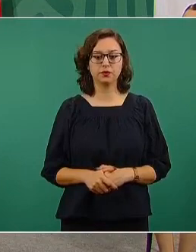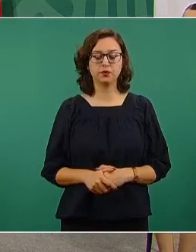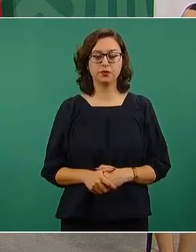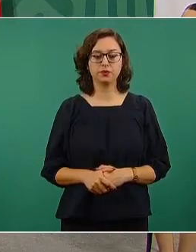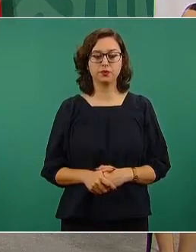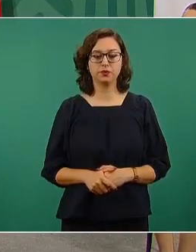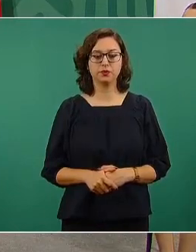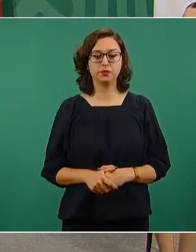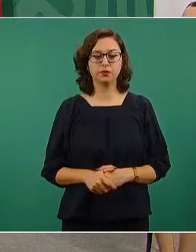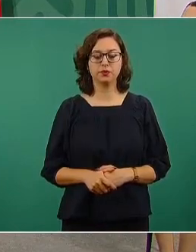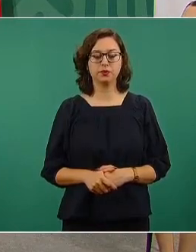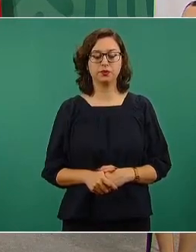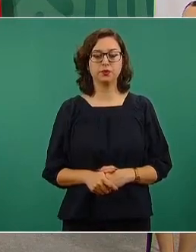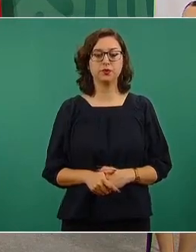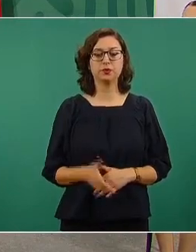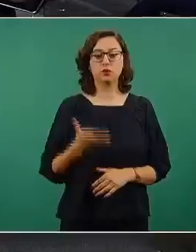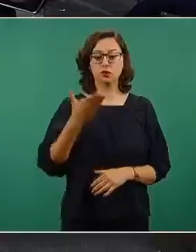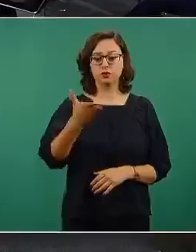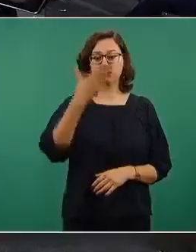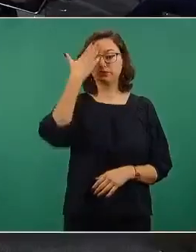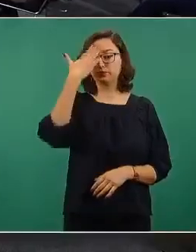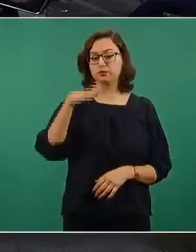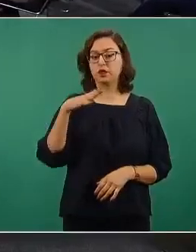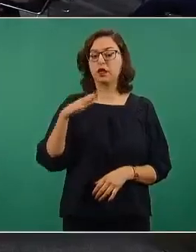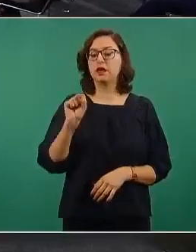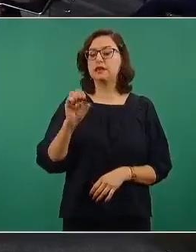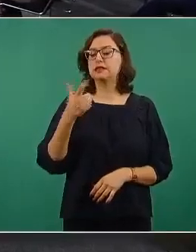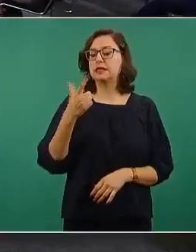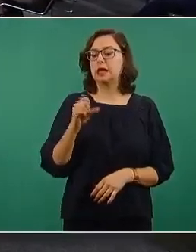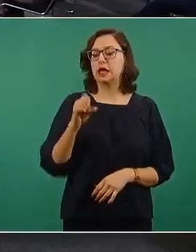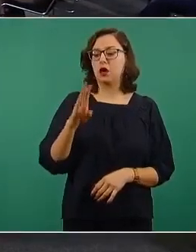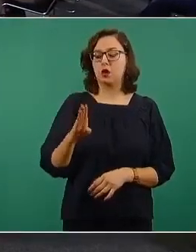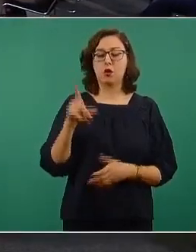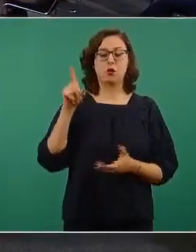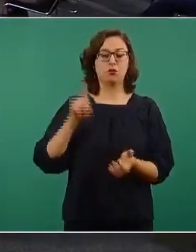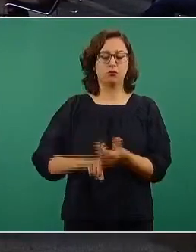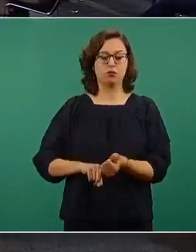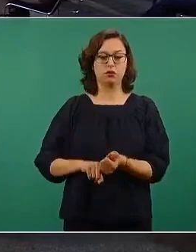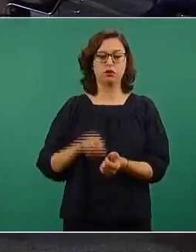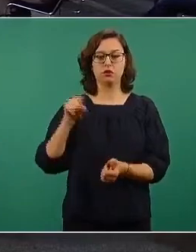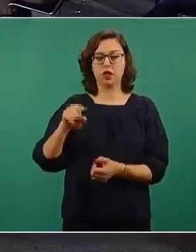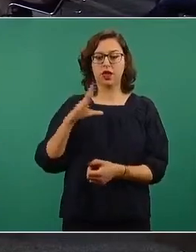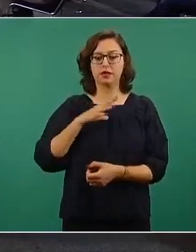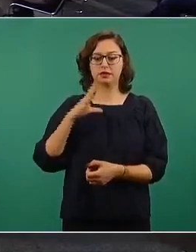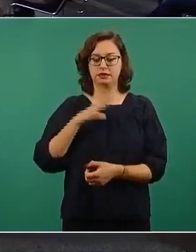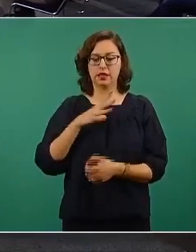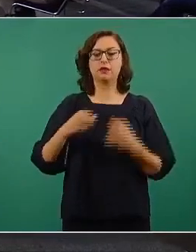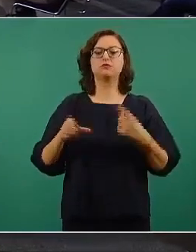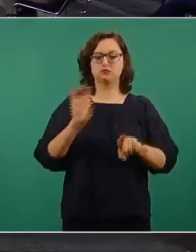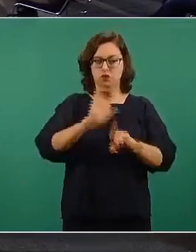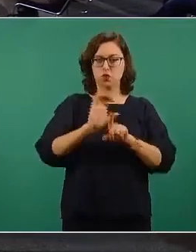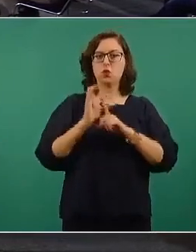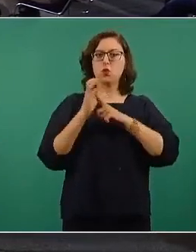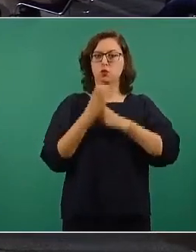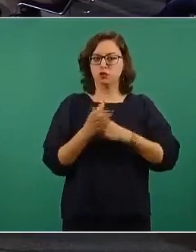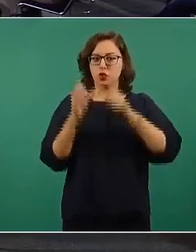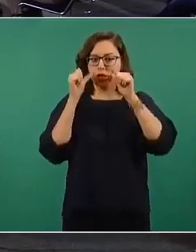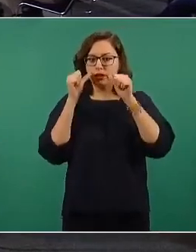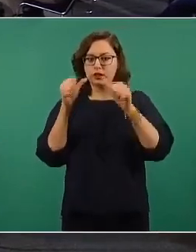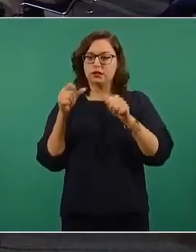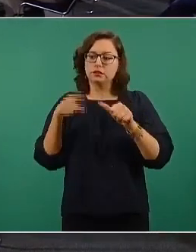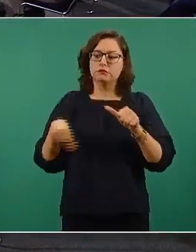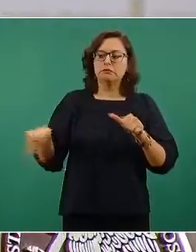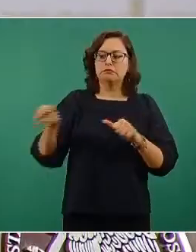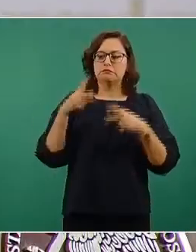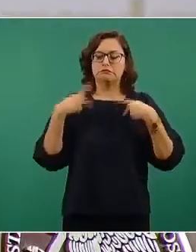Como ustedes saben, en la Secretaría de Gobernación está precisamente la Comisión de Trata, que está dentro del área del